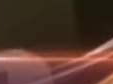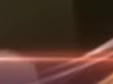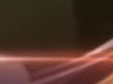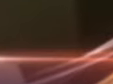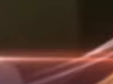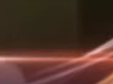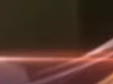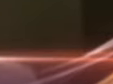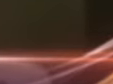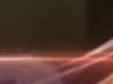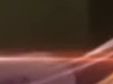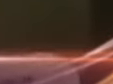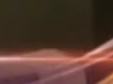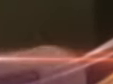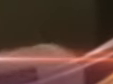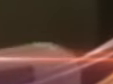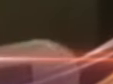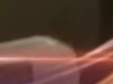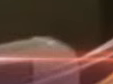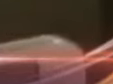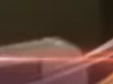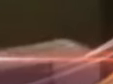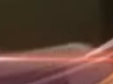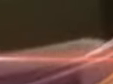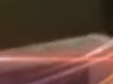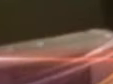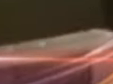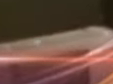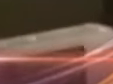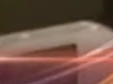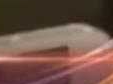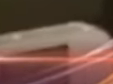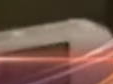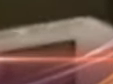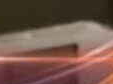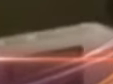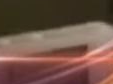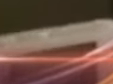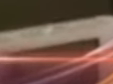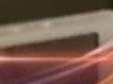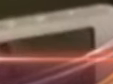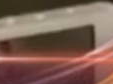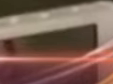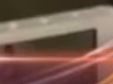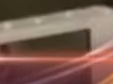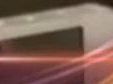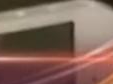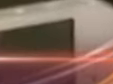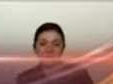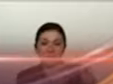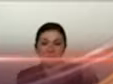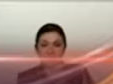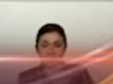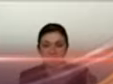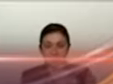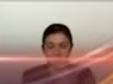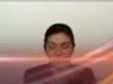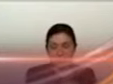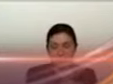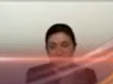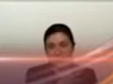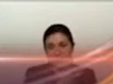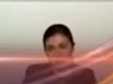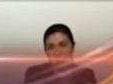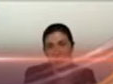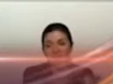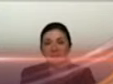qué. Es increíble la arrogancia de Arturo, no se vale, hombre. Ya, mira, a mí la verdad de las cosas no me afecta. Gracias a Dios, en